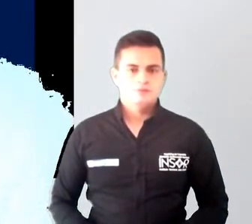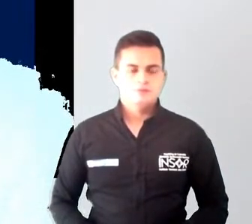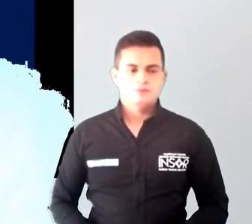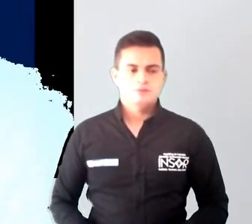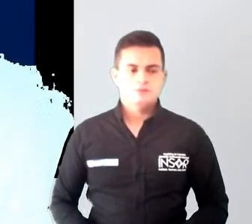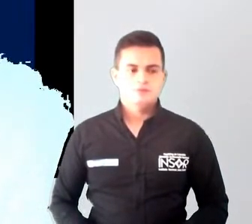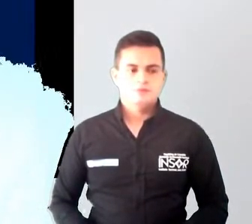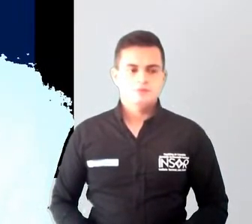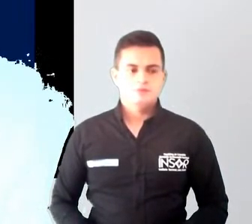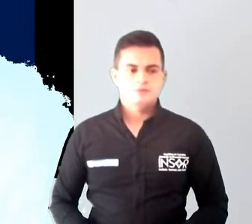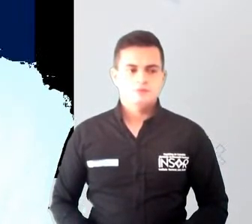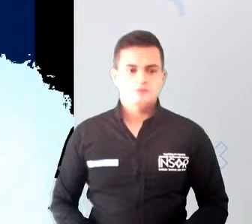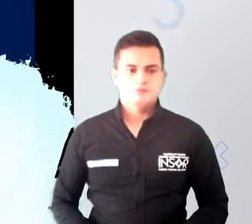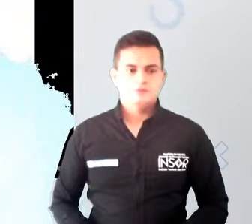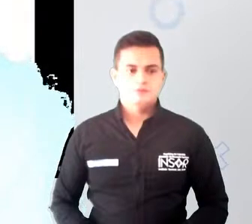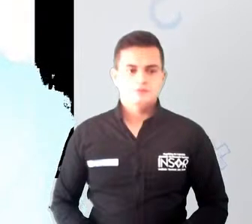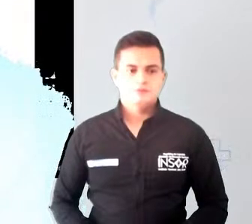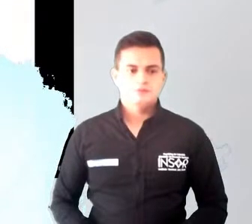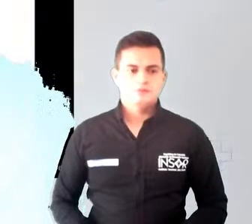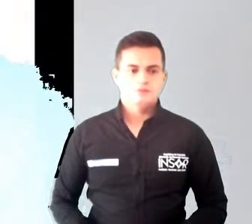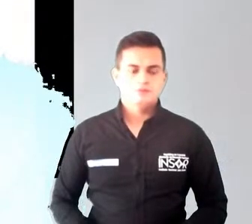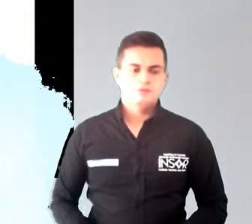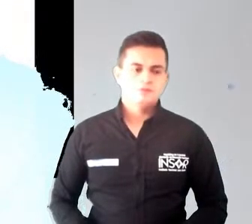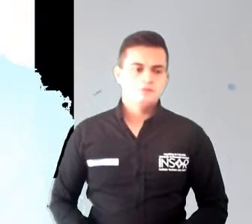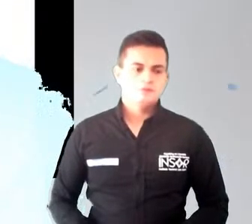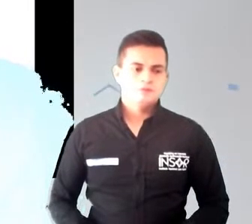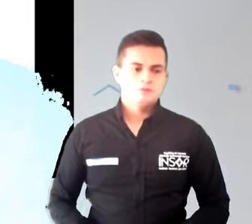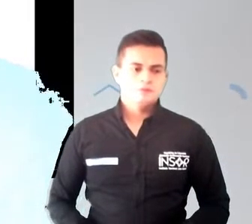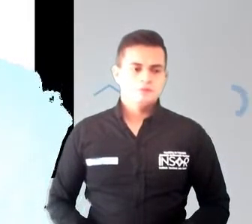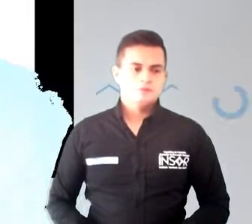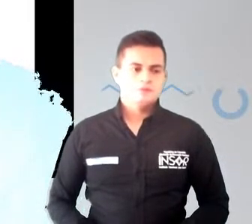para presentación, pueden ir a este enlace y recibirlas todas.